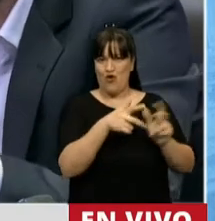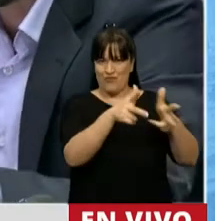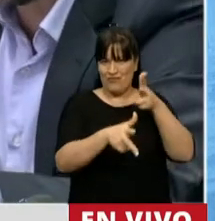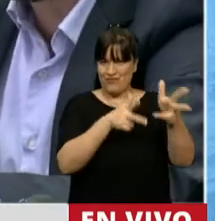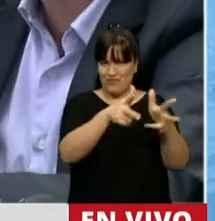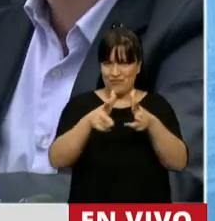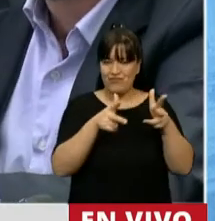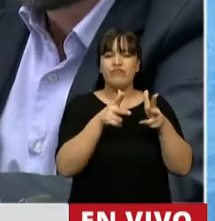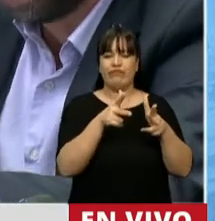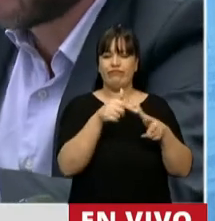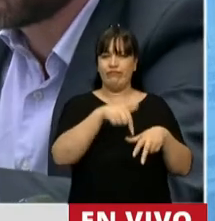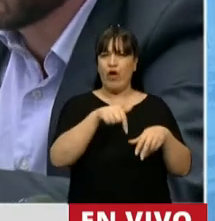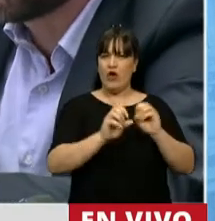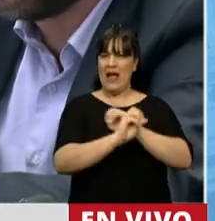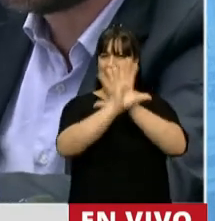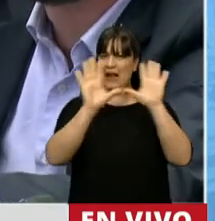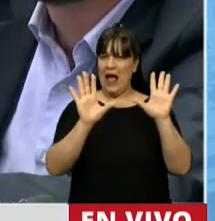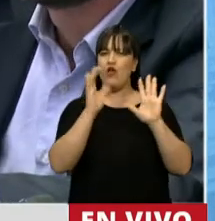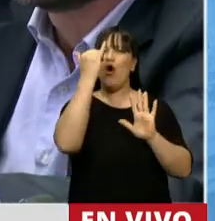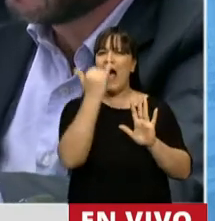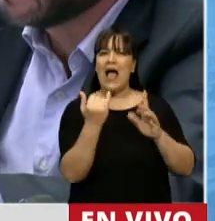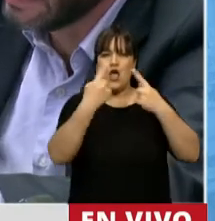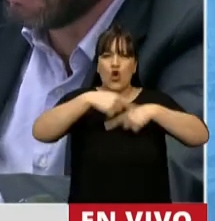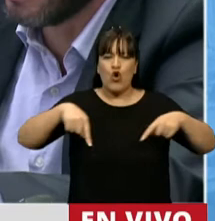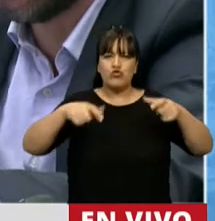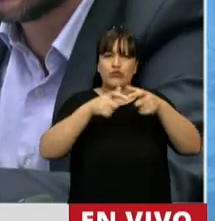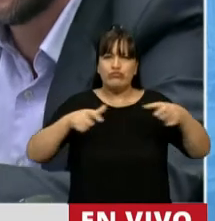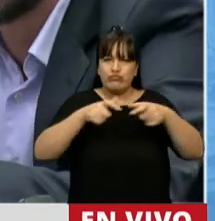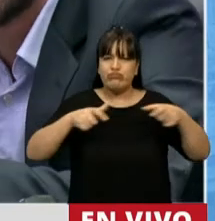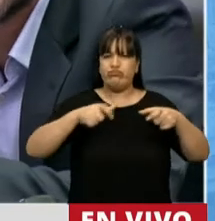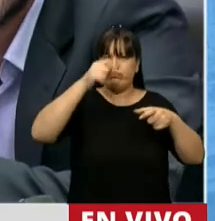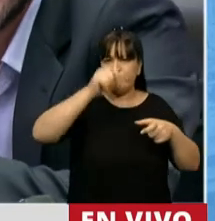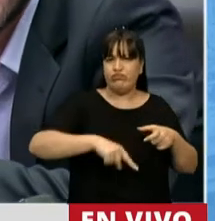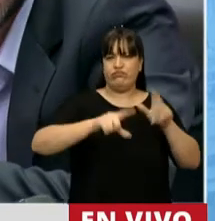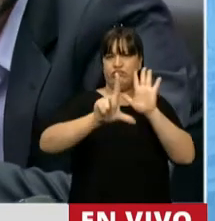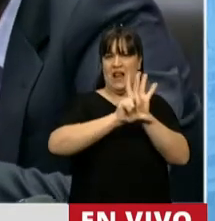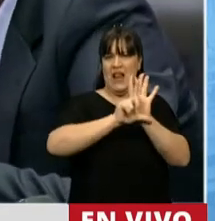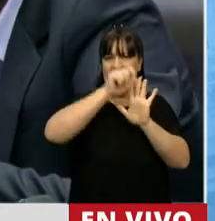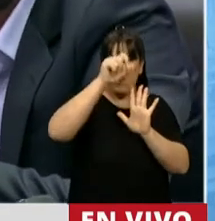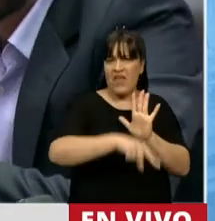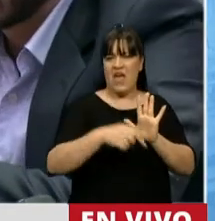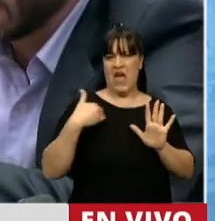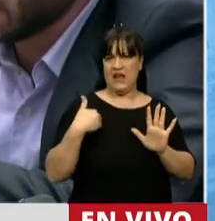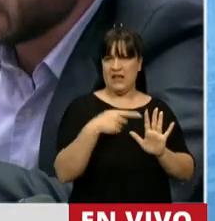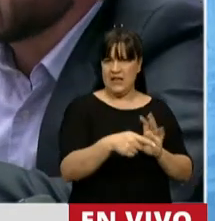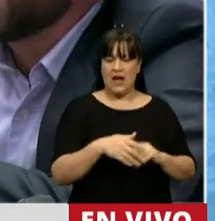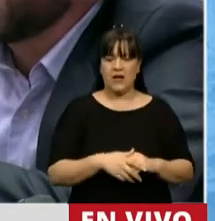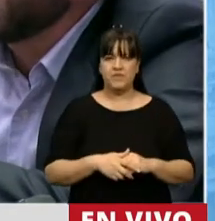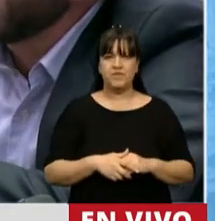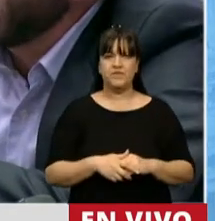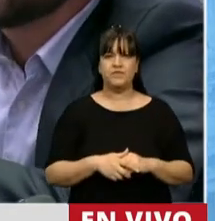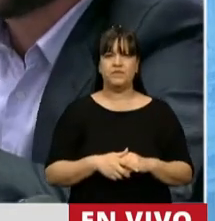está claro que estamos bajo títulos emitidos bajo legislación argentina que